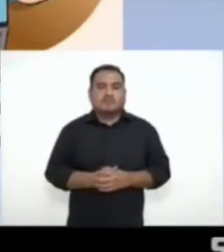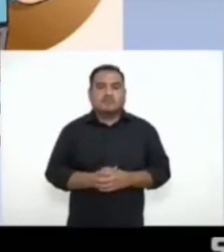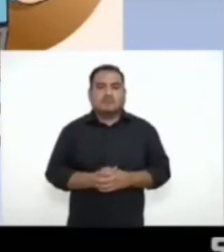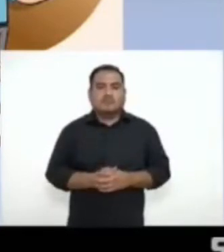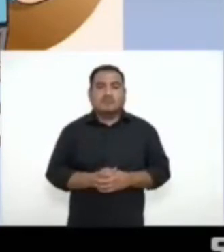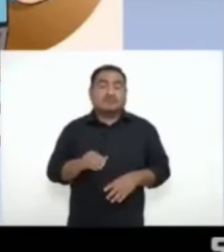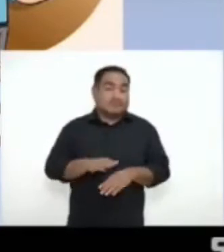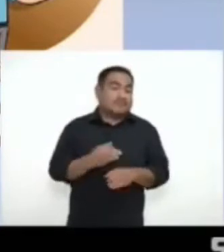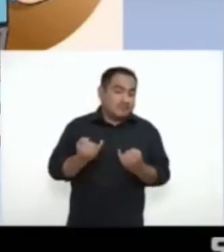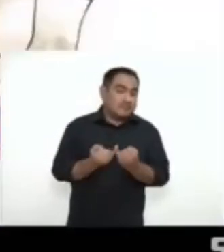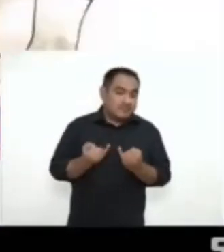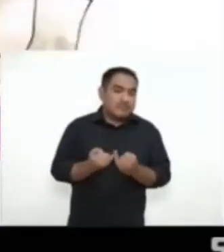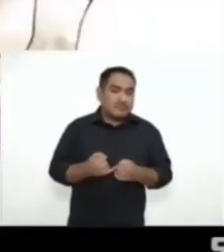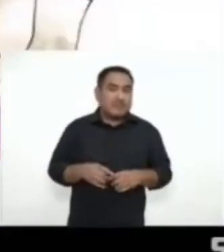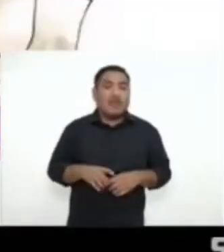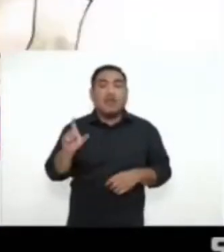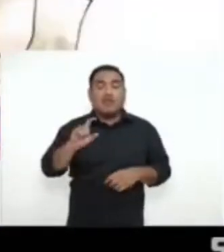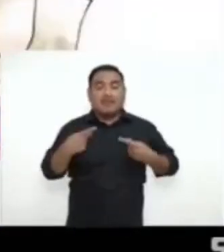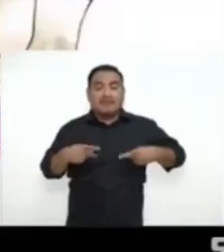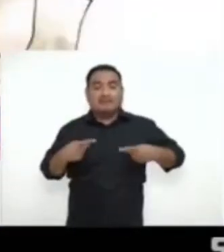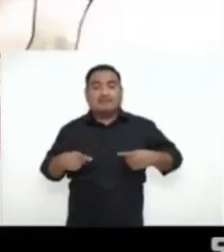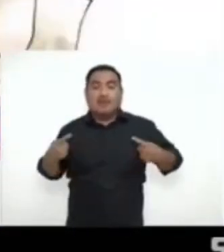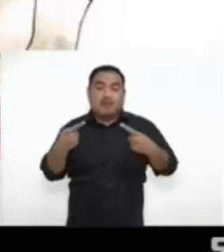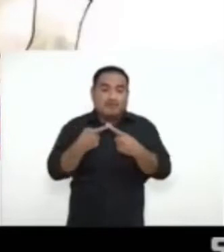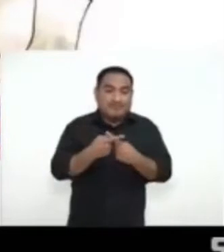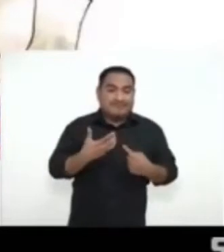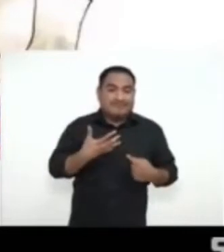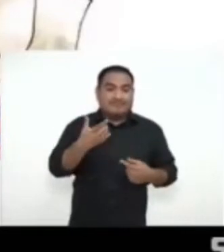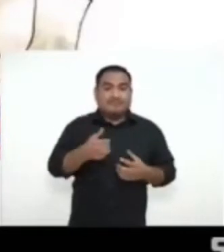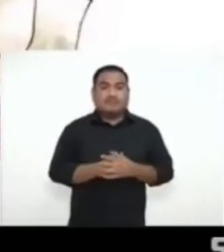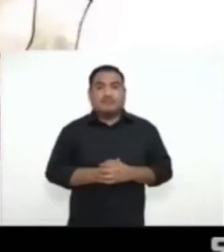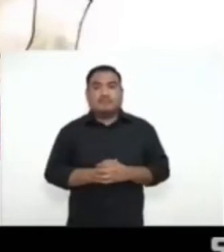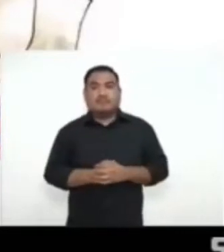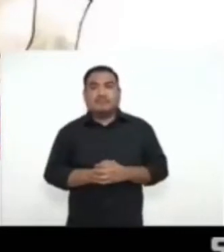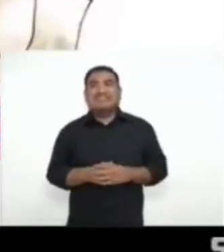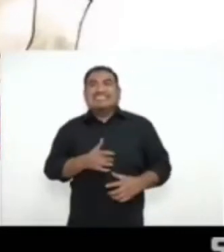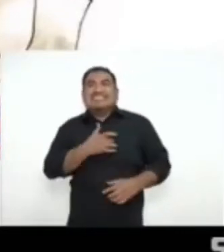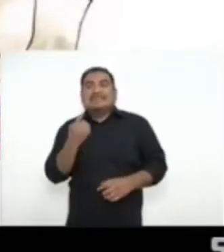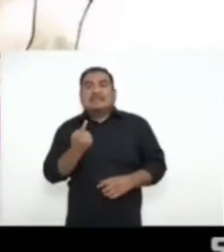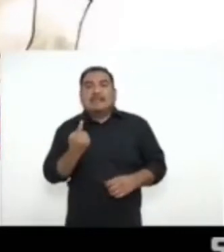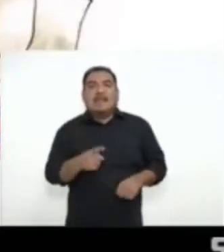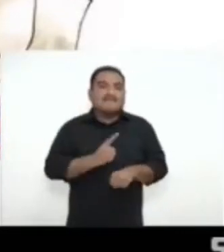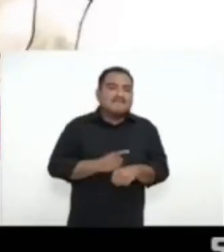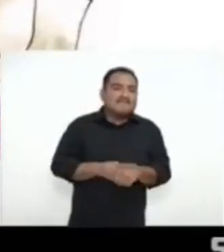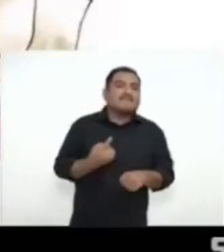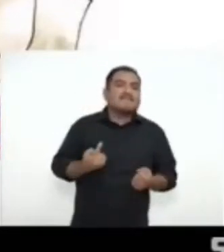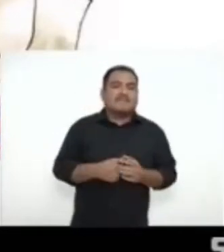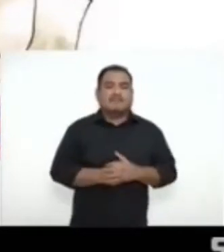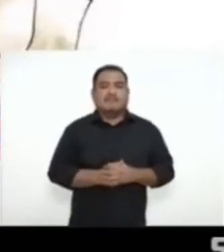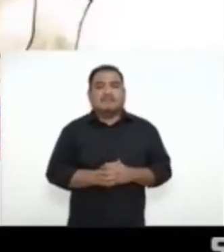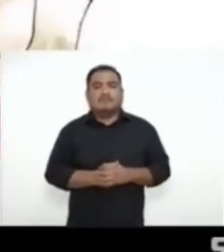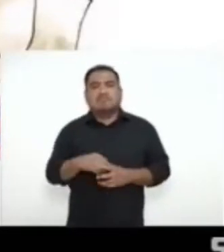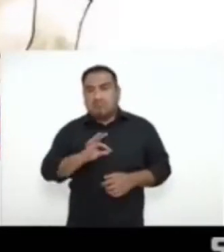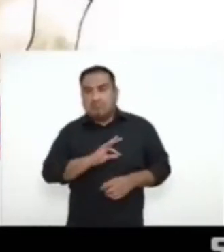un conflicto, esto es lo que nosotros hacemos. El síntoma o la enfermedad puede ser o